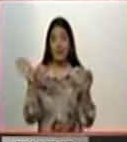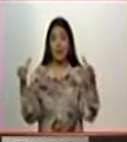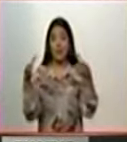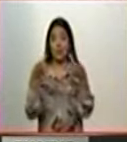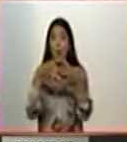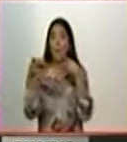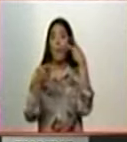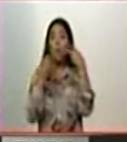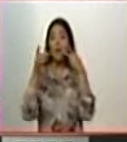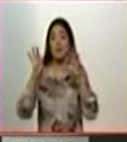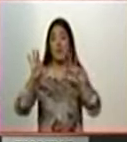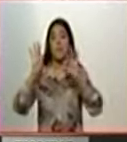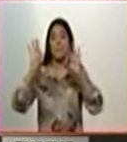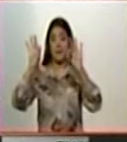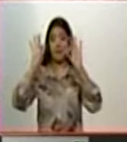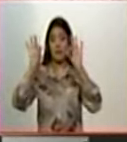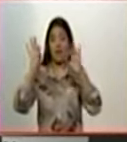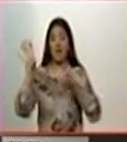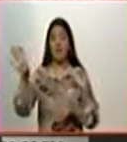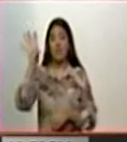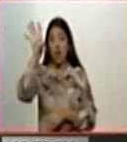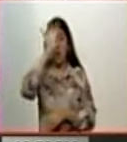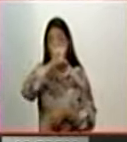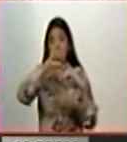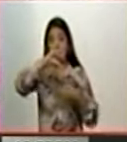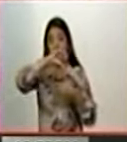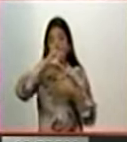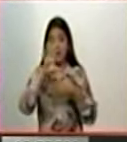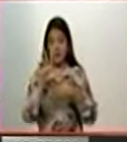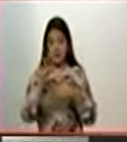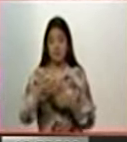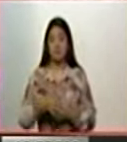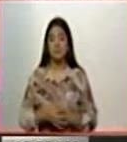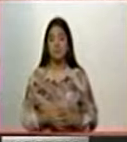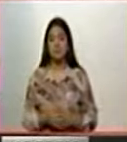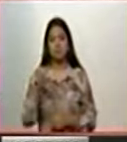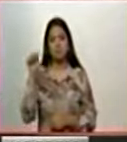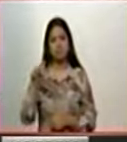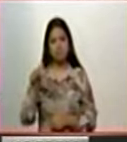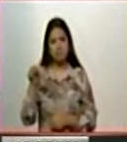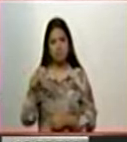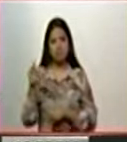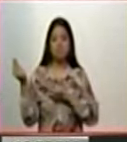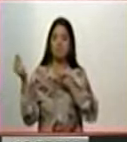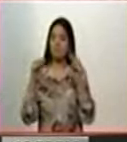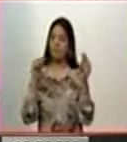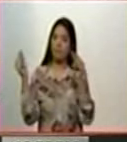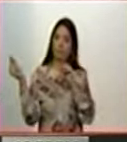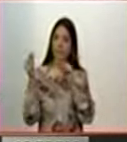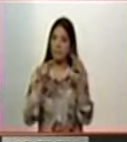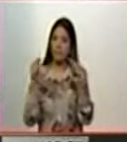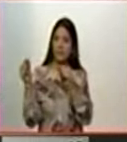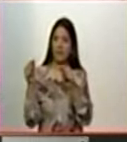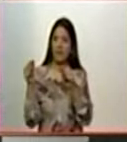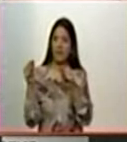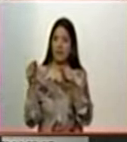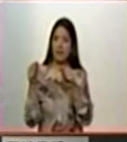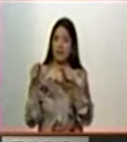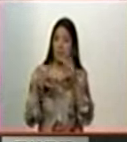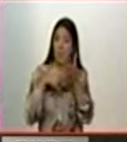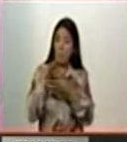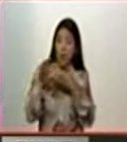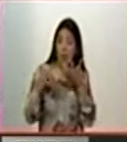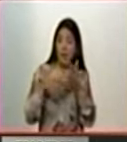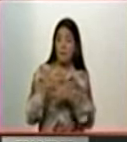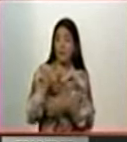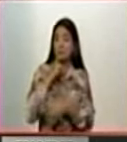Político Extraordinario de los Países del ALBA, TSP, hoy vamos a abordar los golpes suaves que se